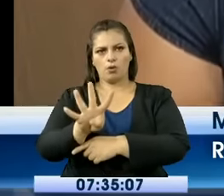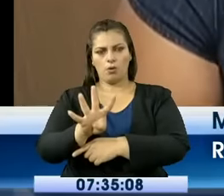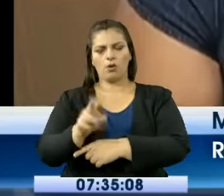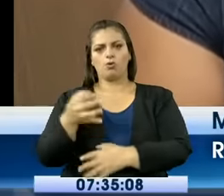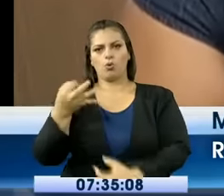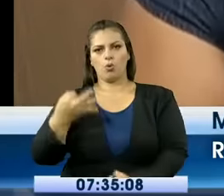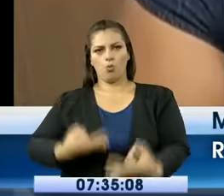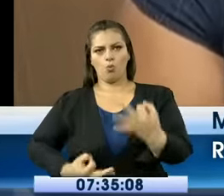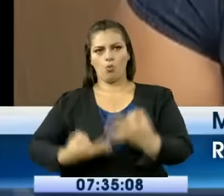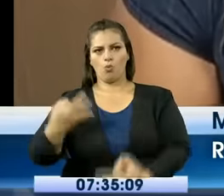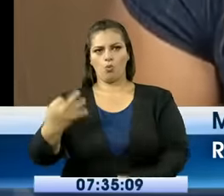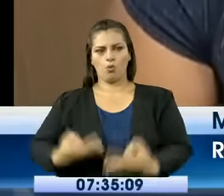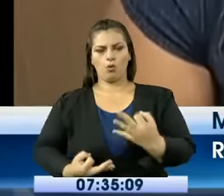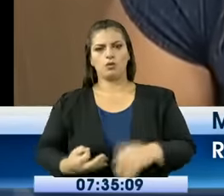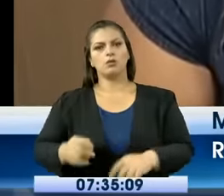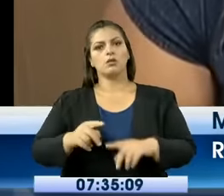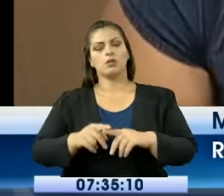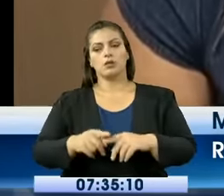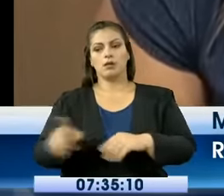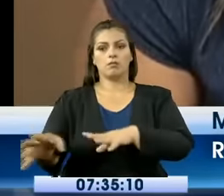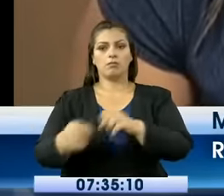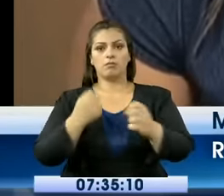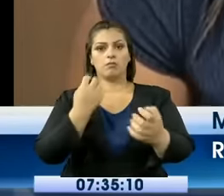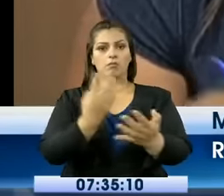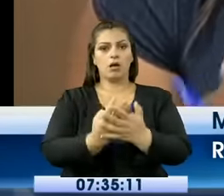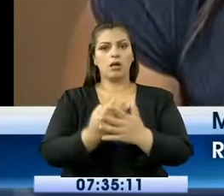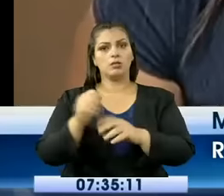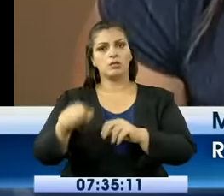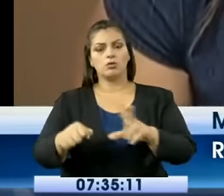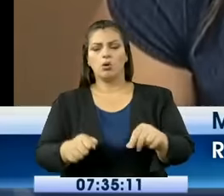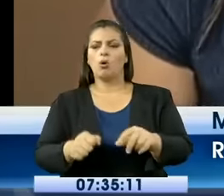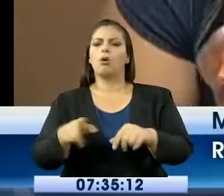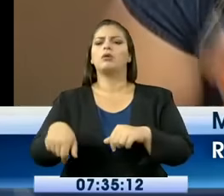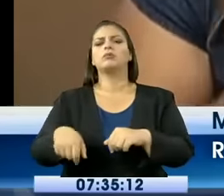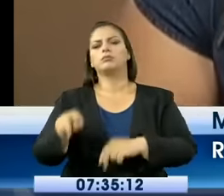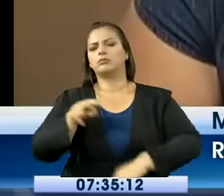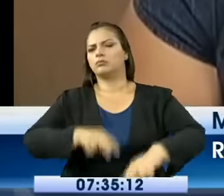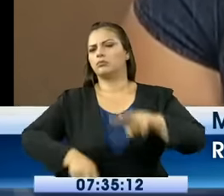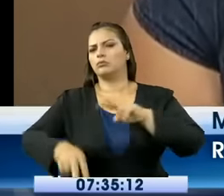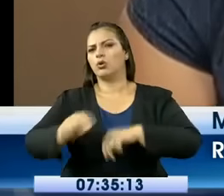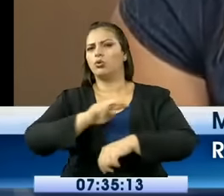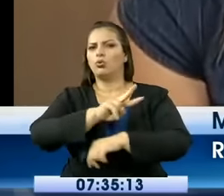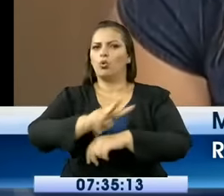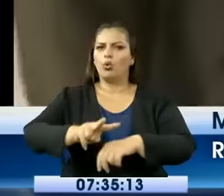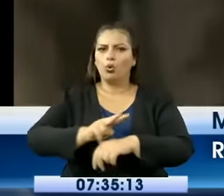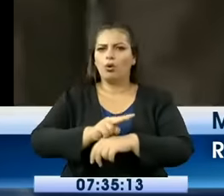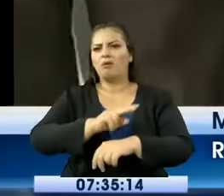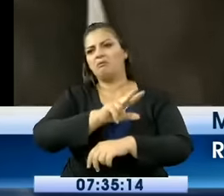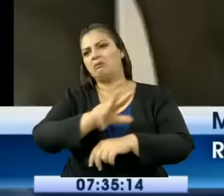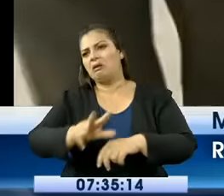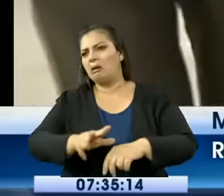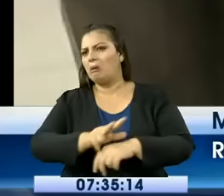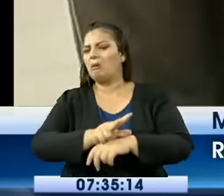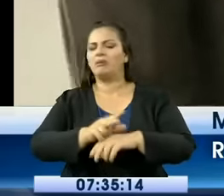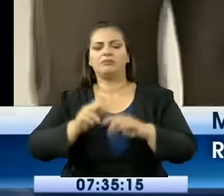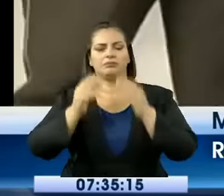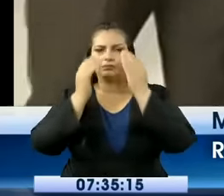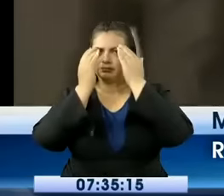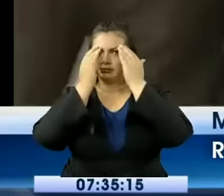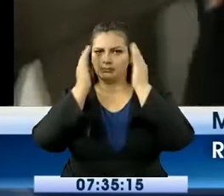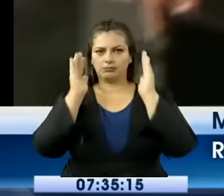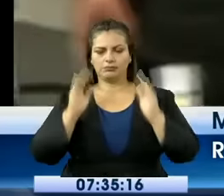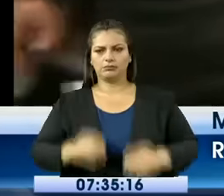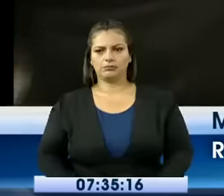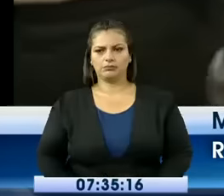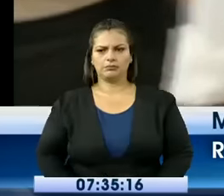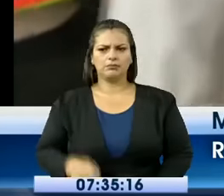la carga procesal que tenga, puede ser de pronto en unas 2 horas, unas 3 horas, pero siempre dentro de las 24 horas. Por lo pronto se investigará si el